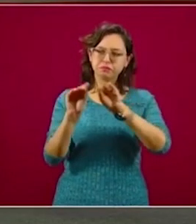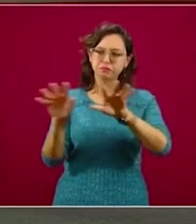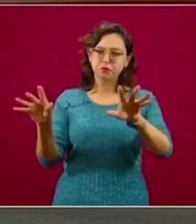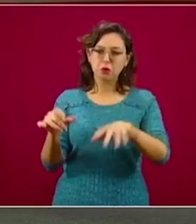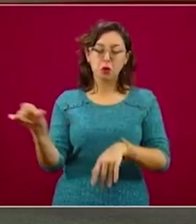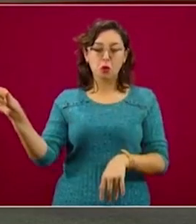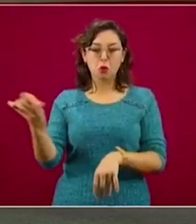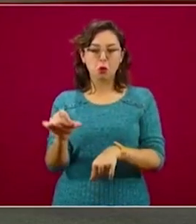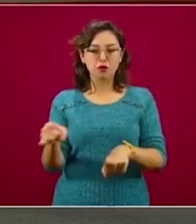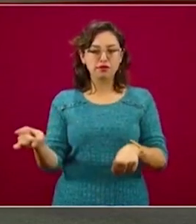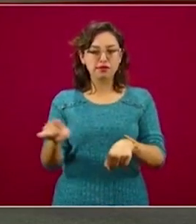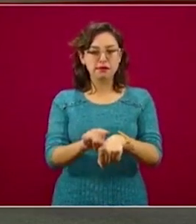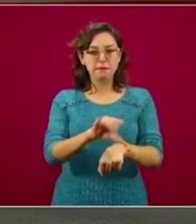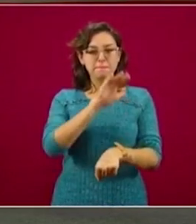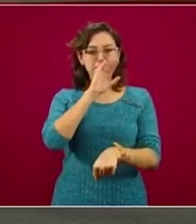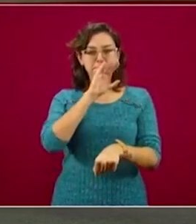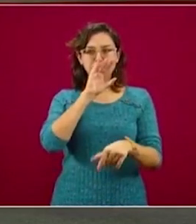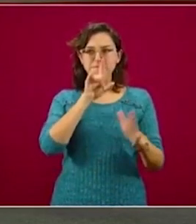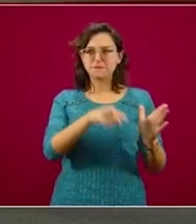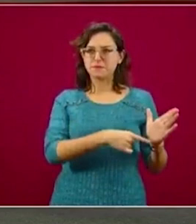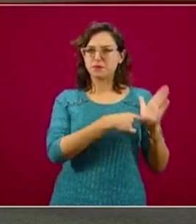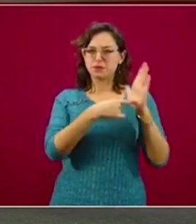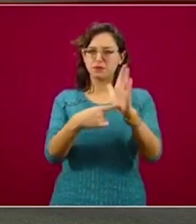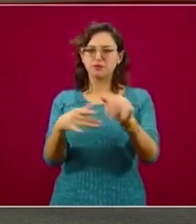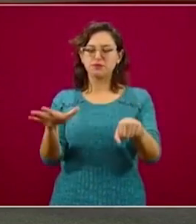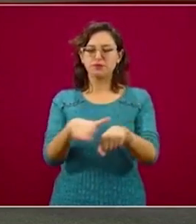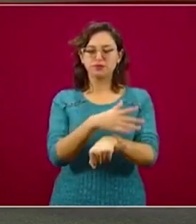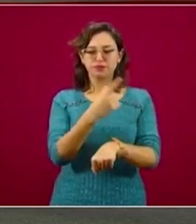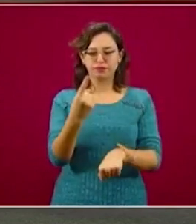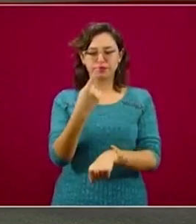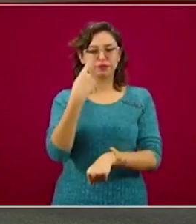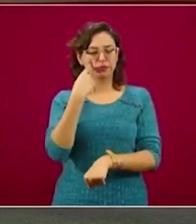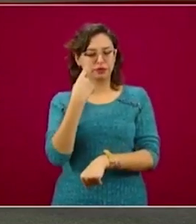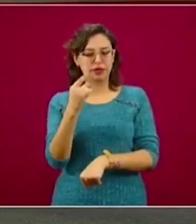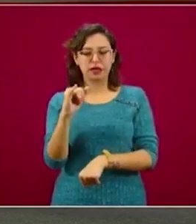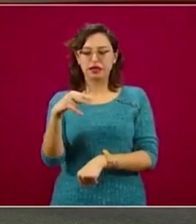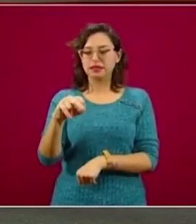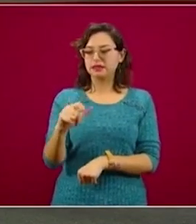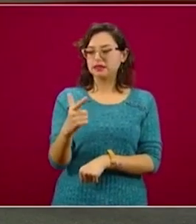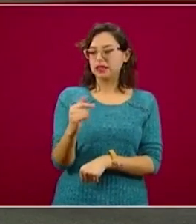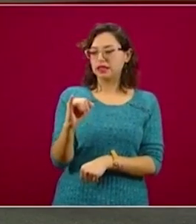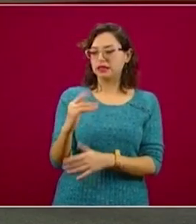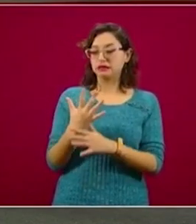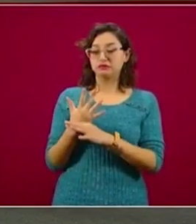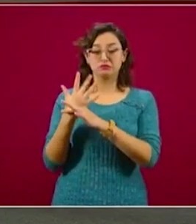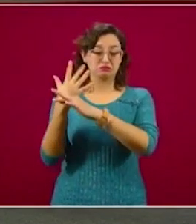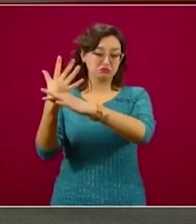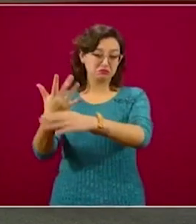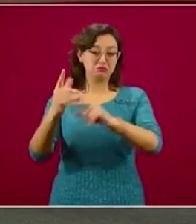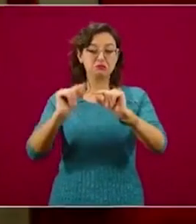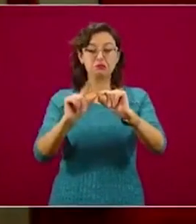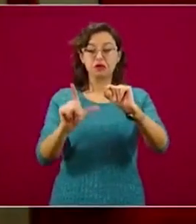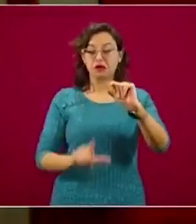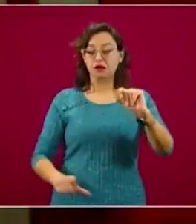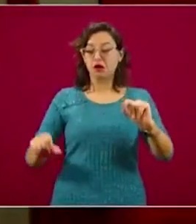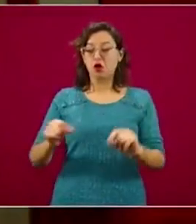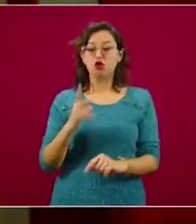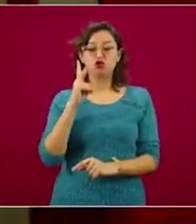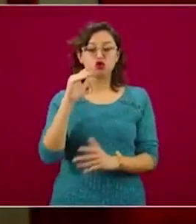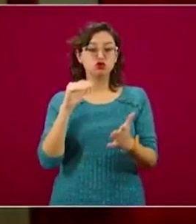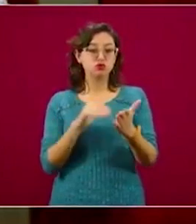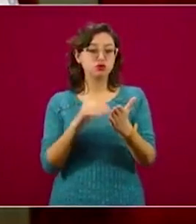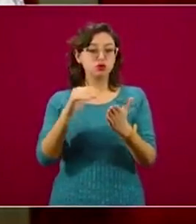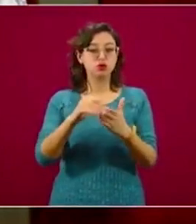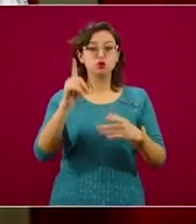las Madres, además. En nuestro país, según el INEGI, hay cerca de 2 millones de, principalmente mujeres, que